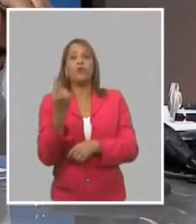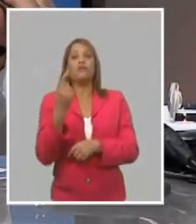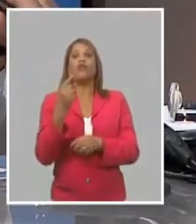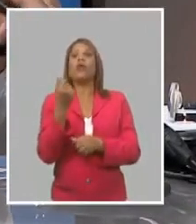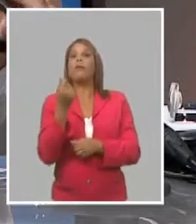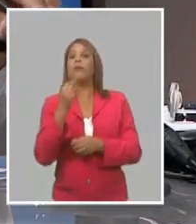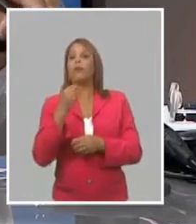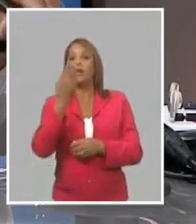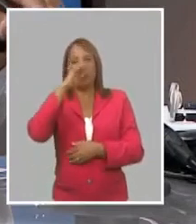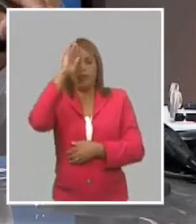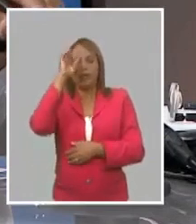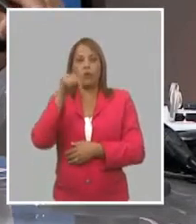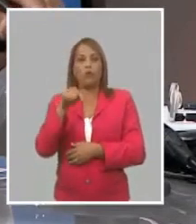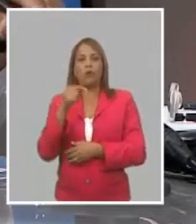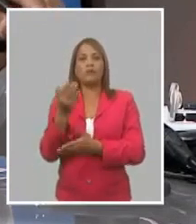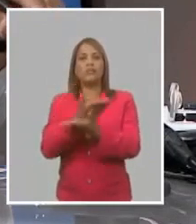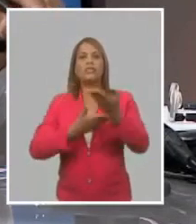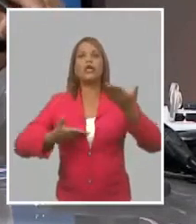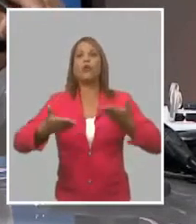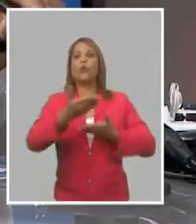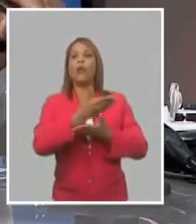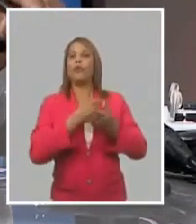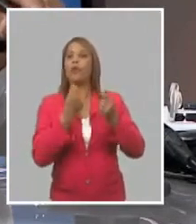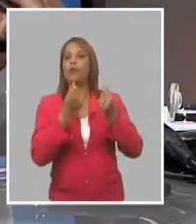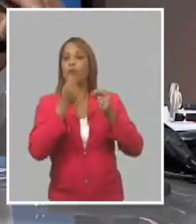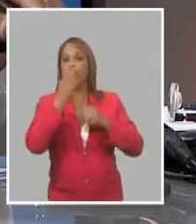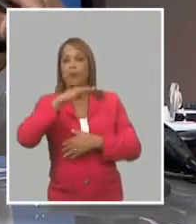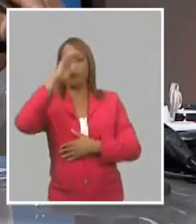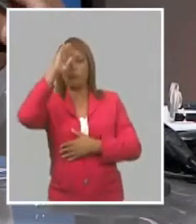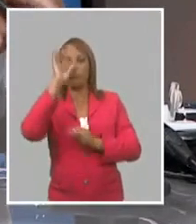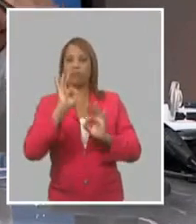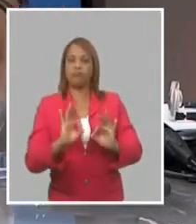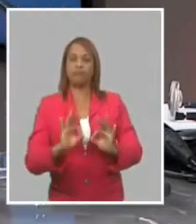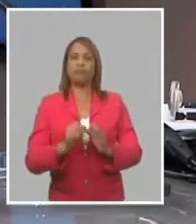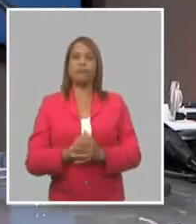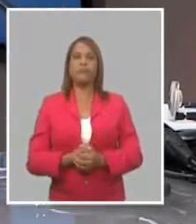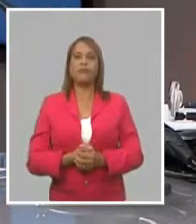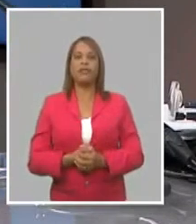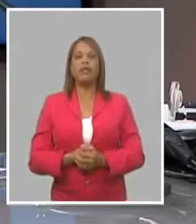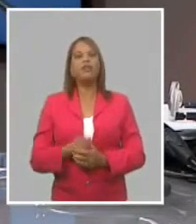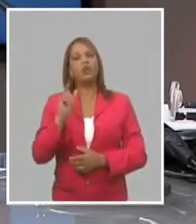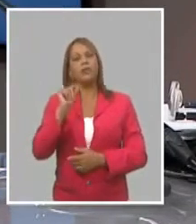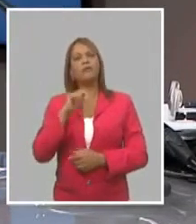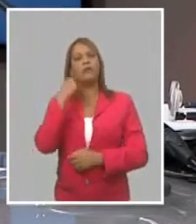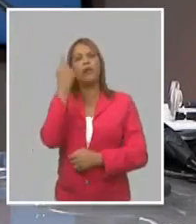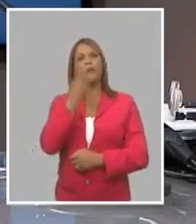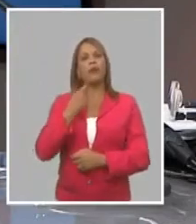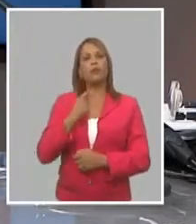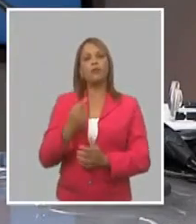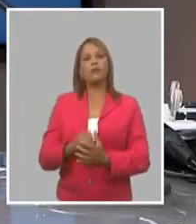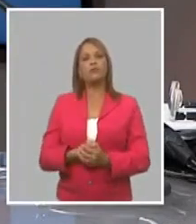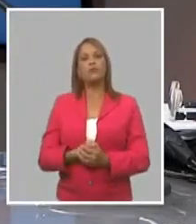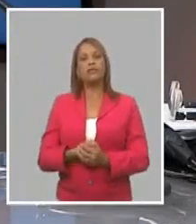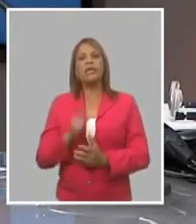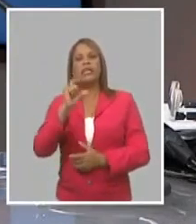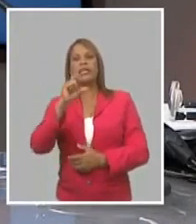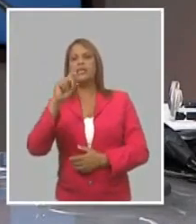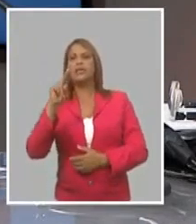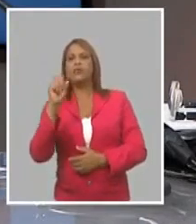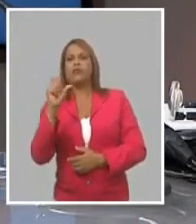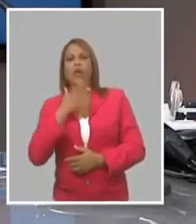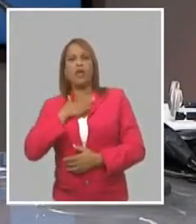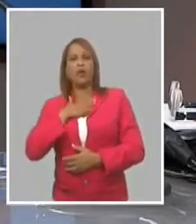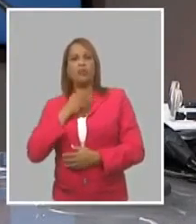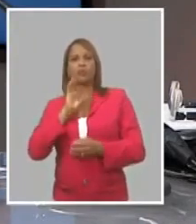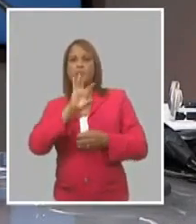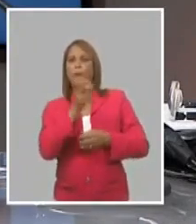moneda circulando en la economía. Entonces las personas preguntan, ¿y el CUC con que yo me